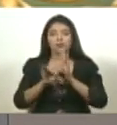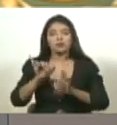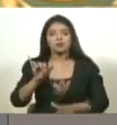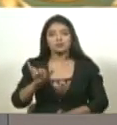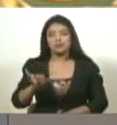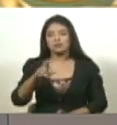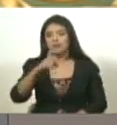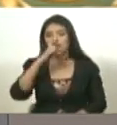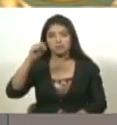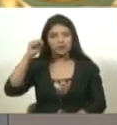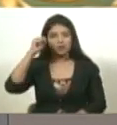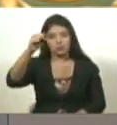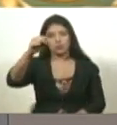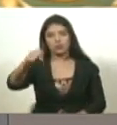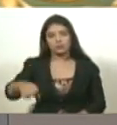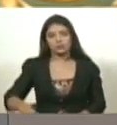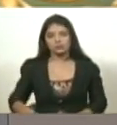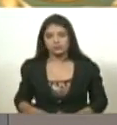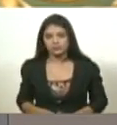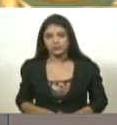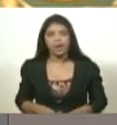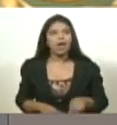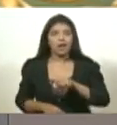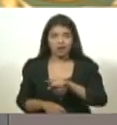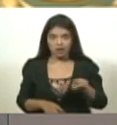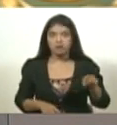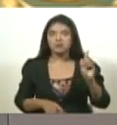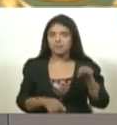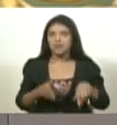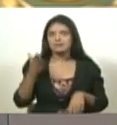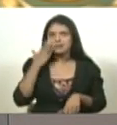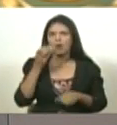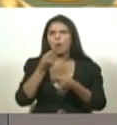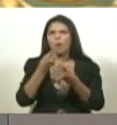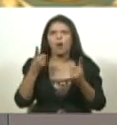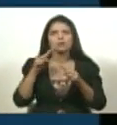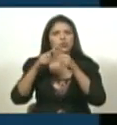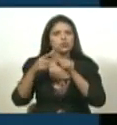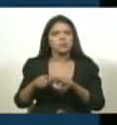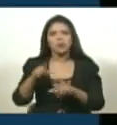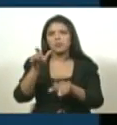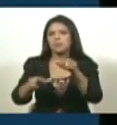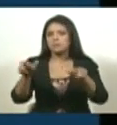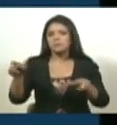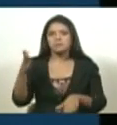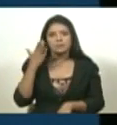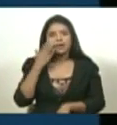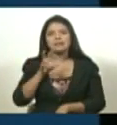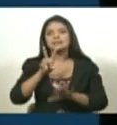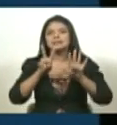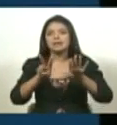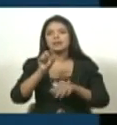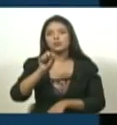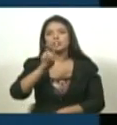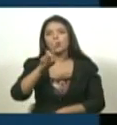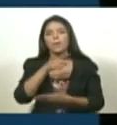constituyente de Maduro, dice. Ellos ya saben también el número de votantes y todo lo demás, 7.1